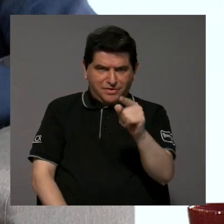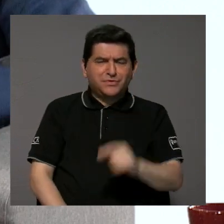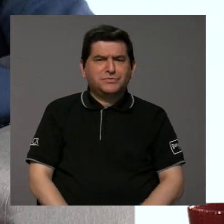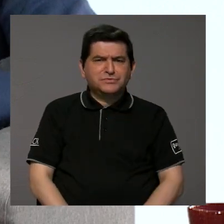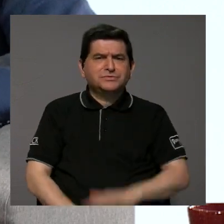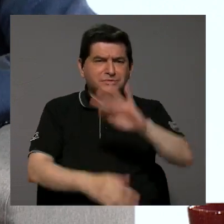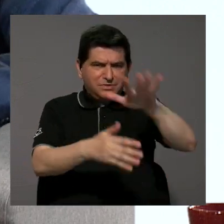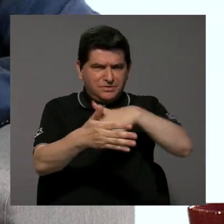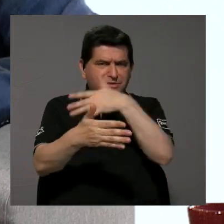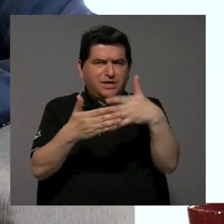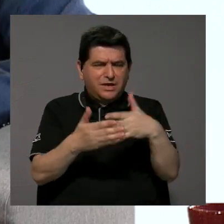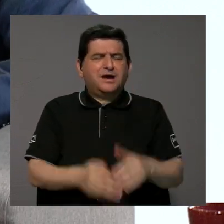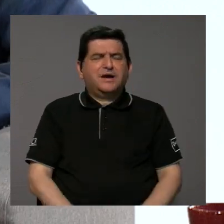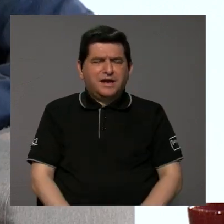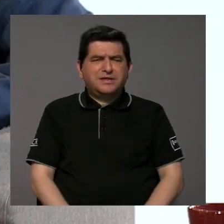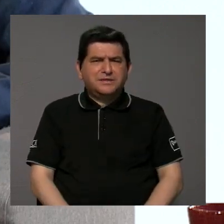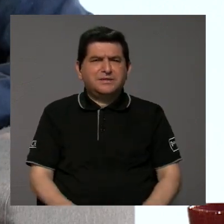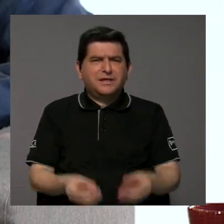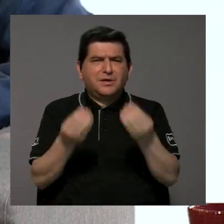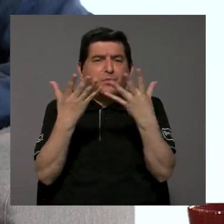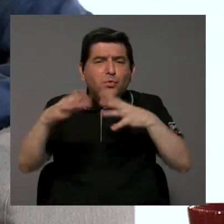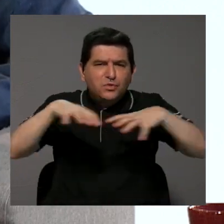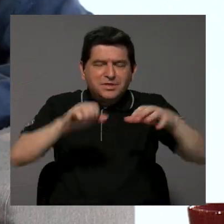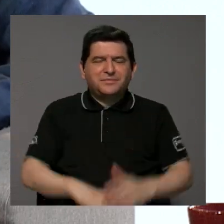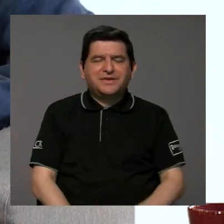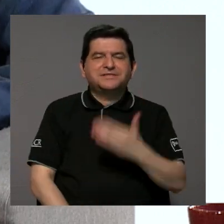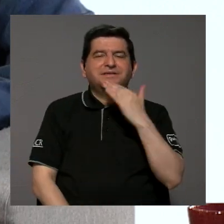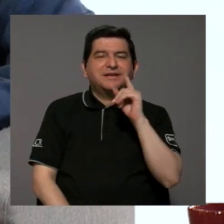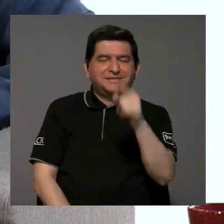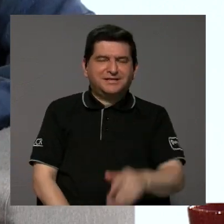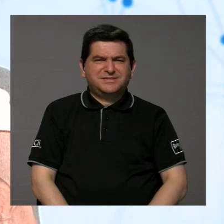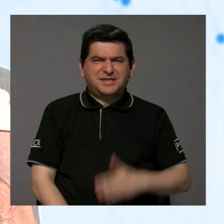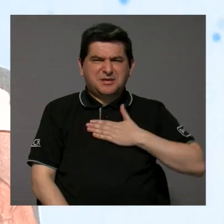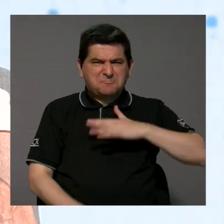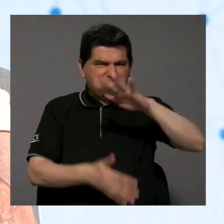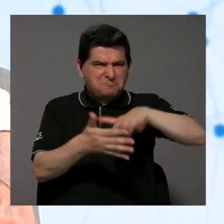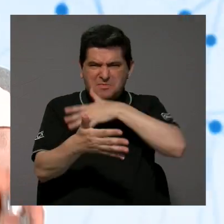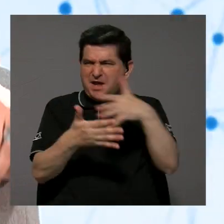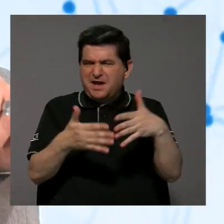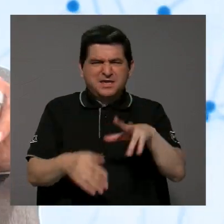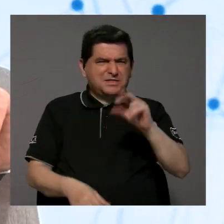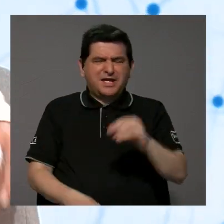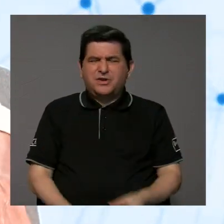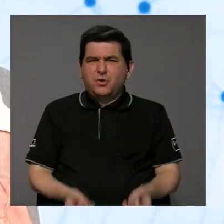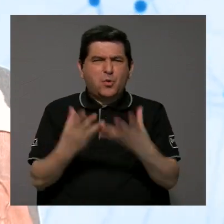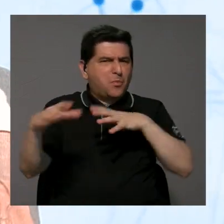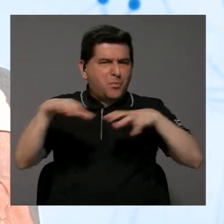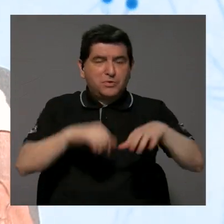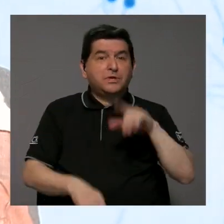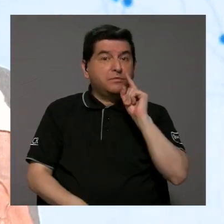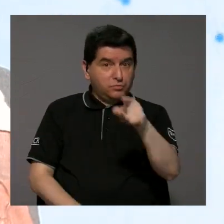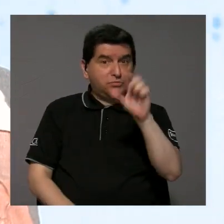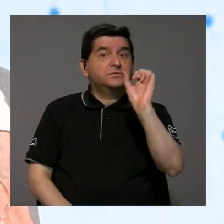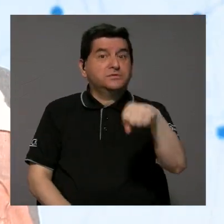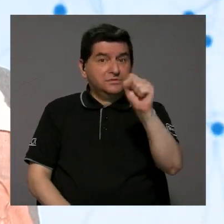Sabemos que usted pasa con una agenda bastante comprometida. Muchas gracias. Muchas gracias a usted. Mi agenda no está tan comprometida como la